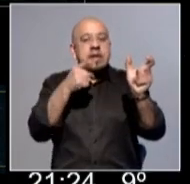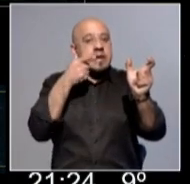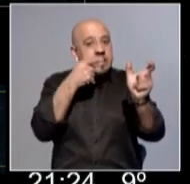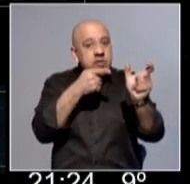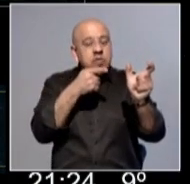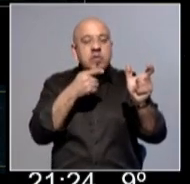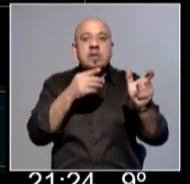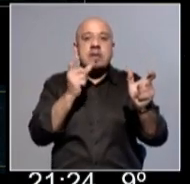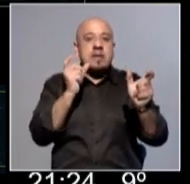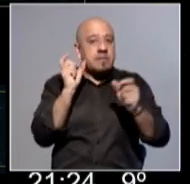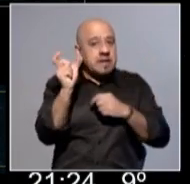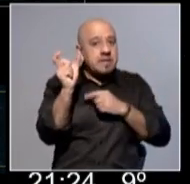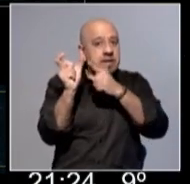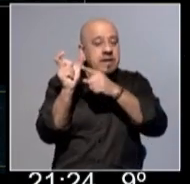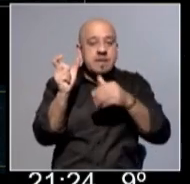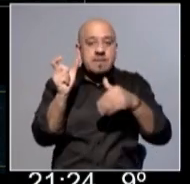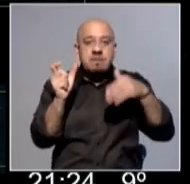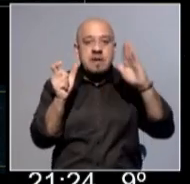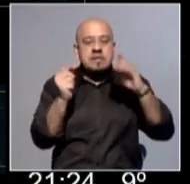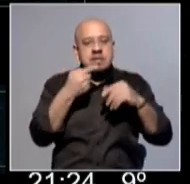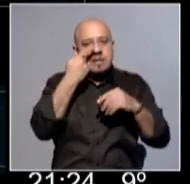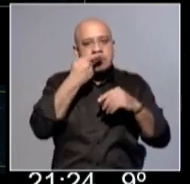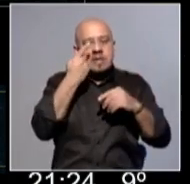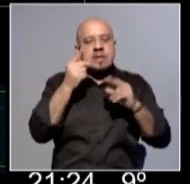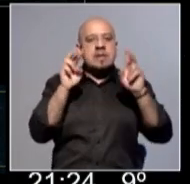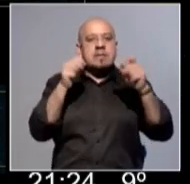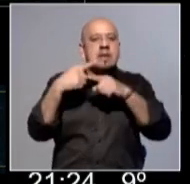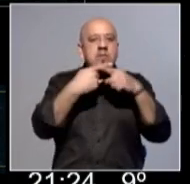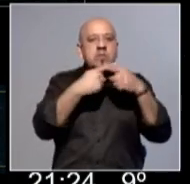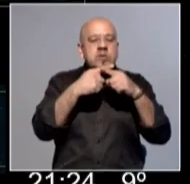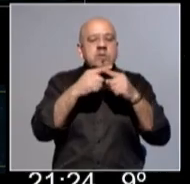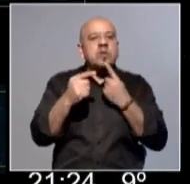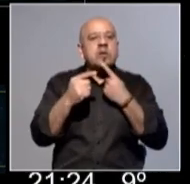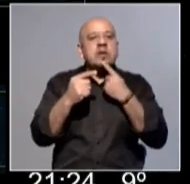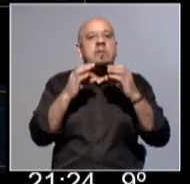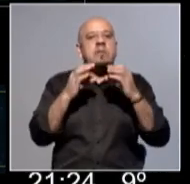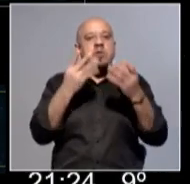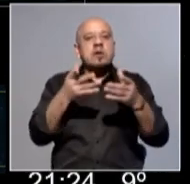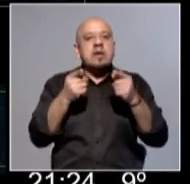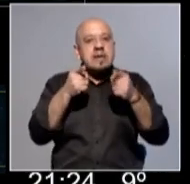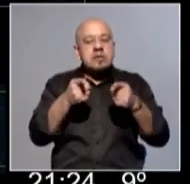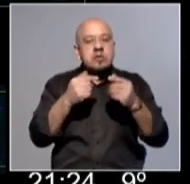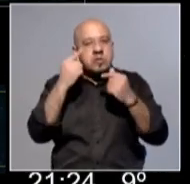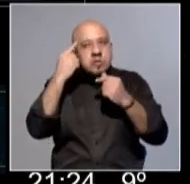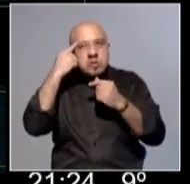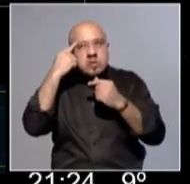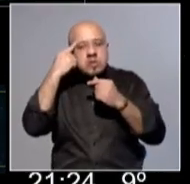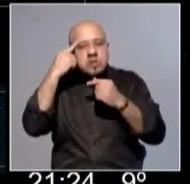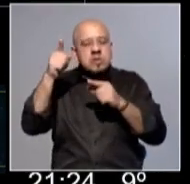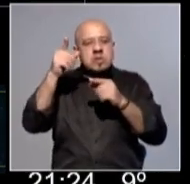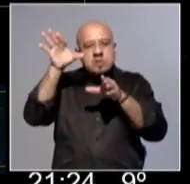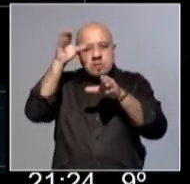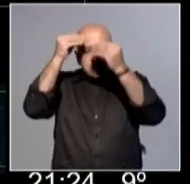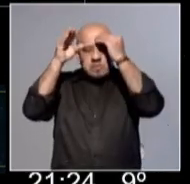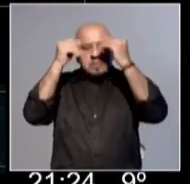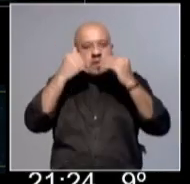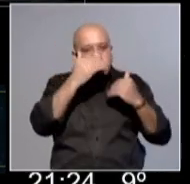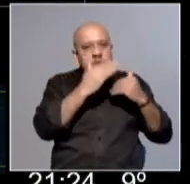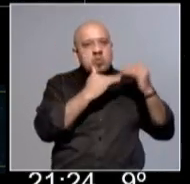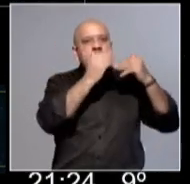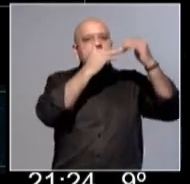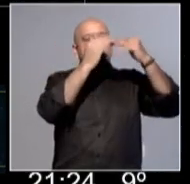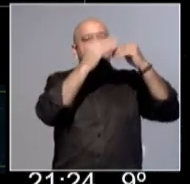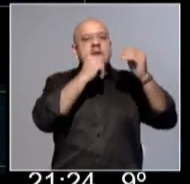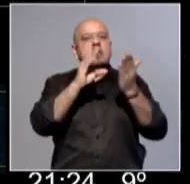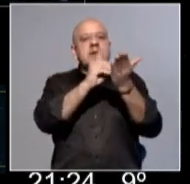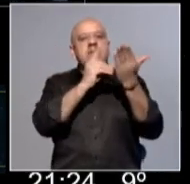vez hoy el lugar más interesante de la discusión política, porque es la que nos permite construir herramientas para incidir sobre nuestra propia vida y sobre